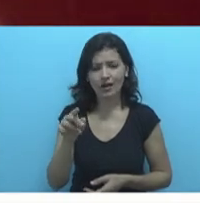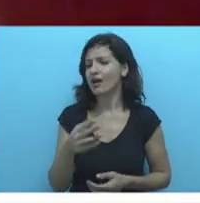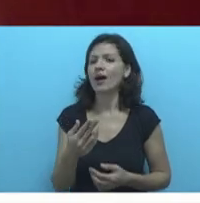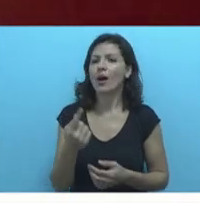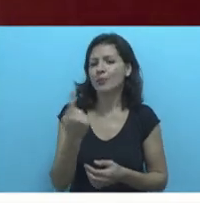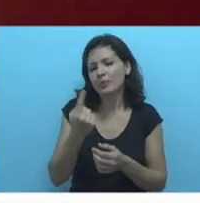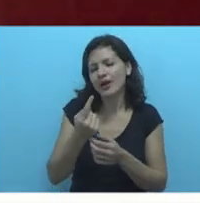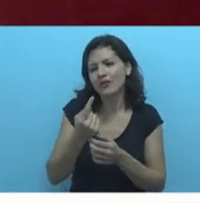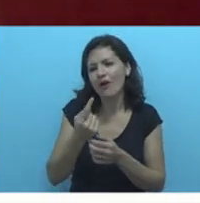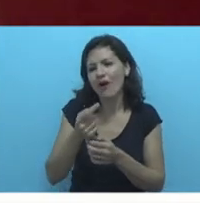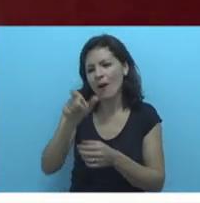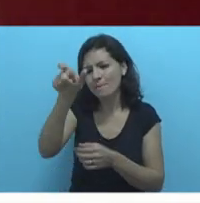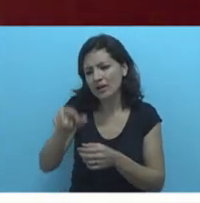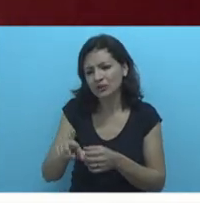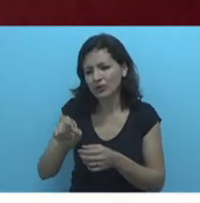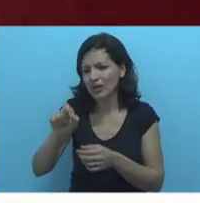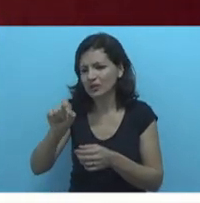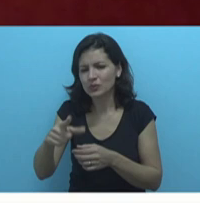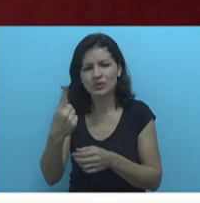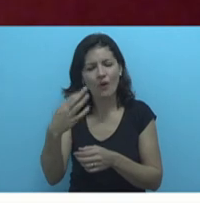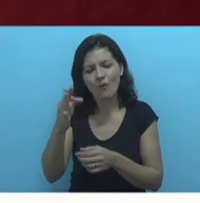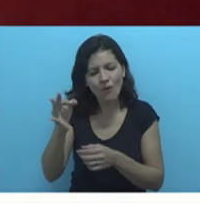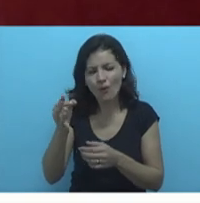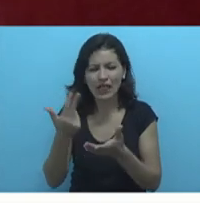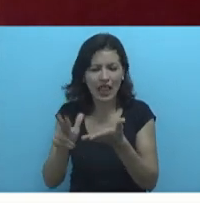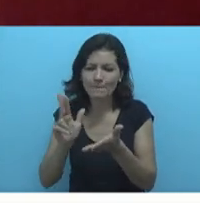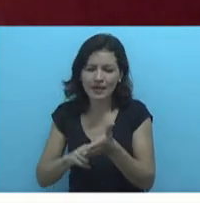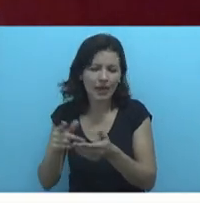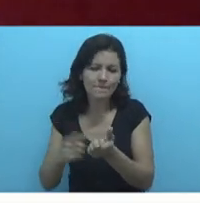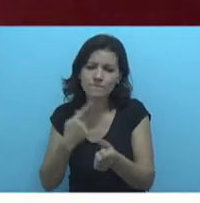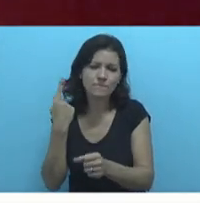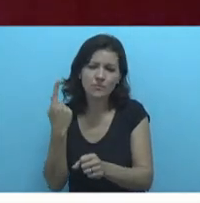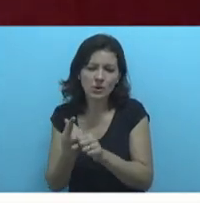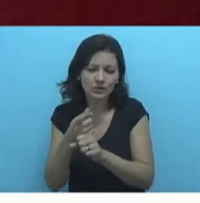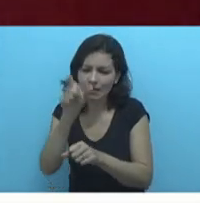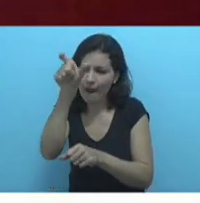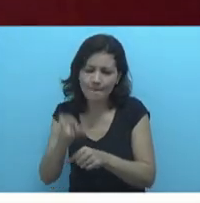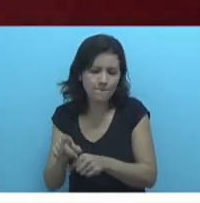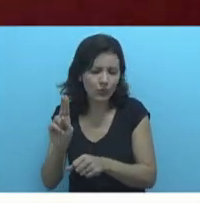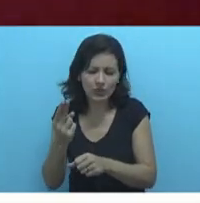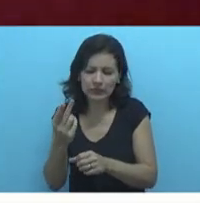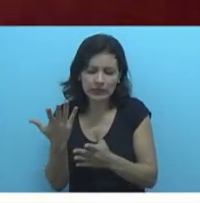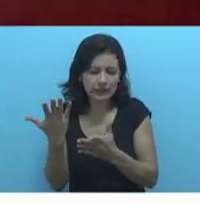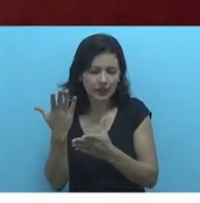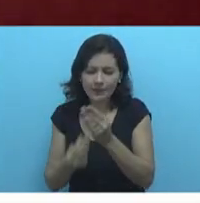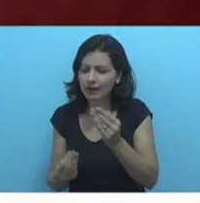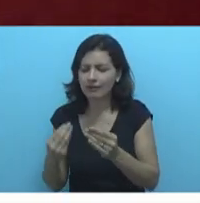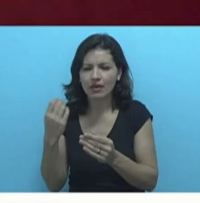persona, que es única e irrepetible, como todas las personas, pero además es la pérdida de un político que le